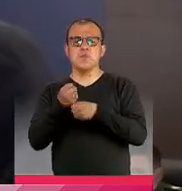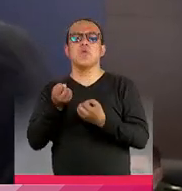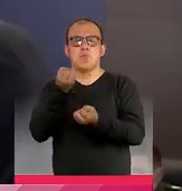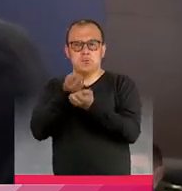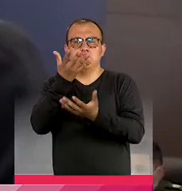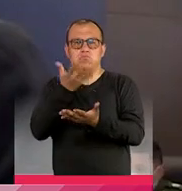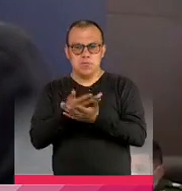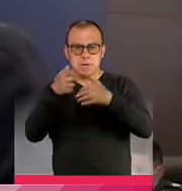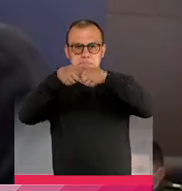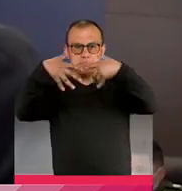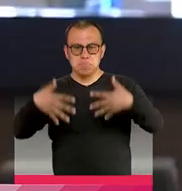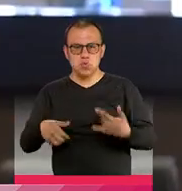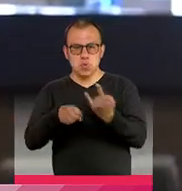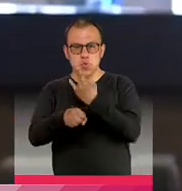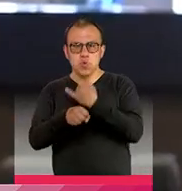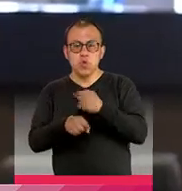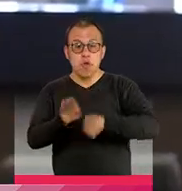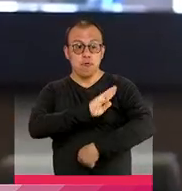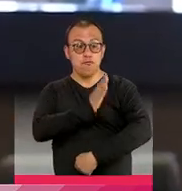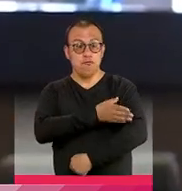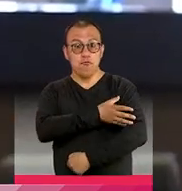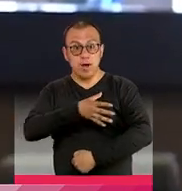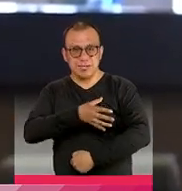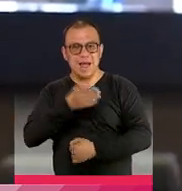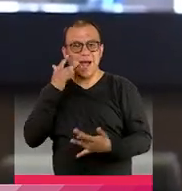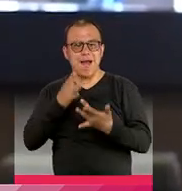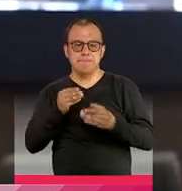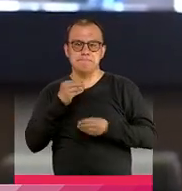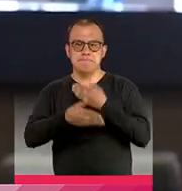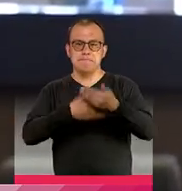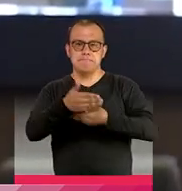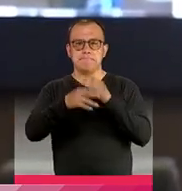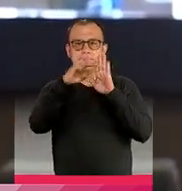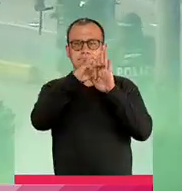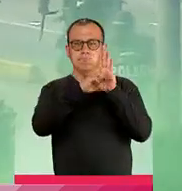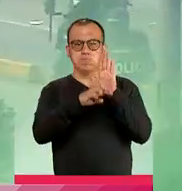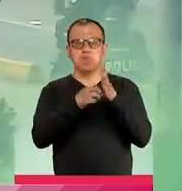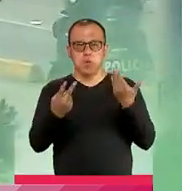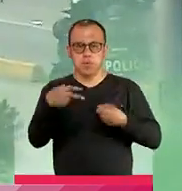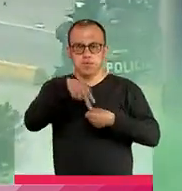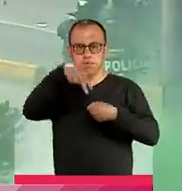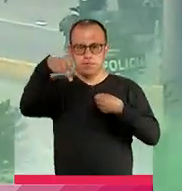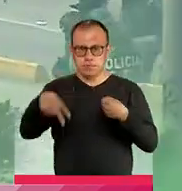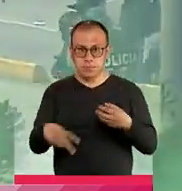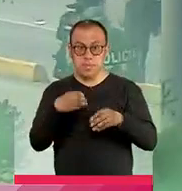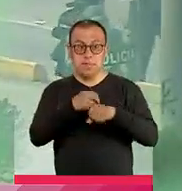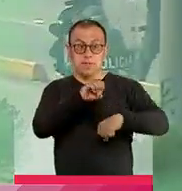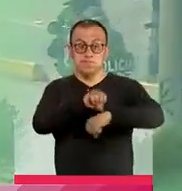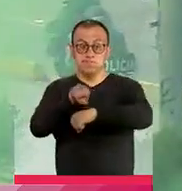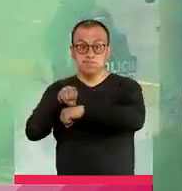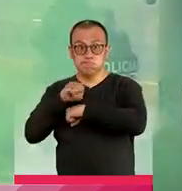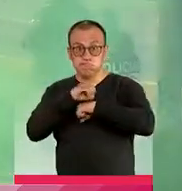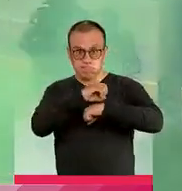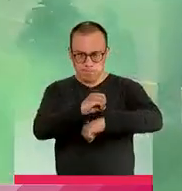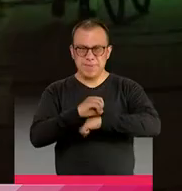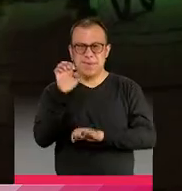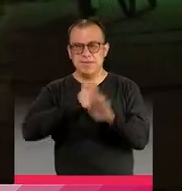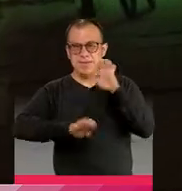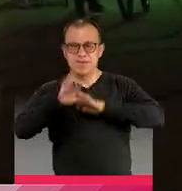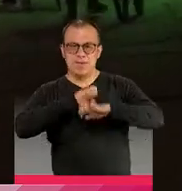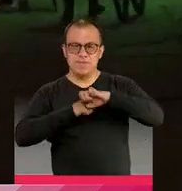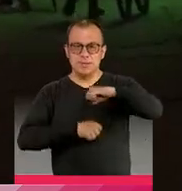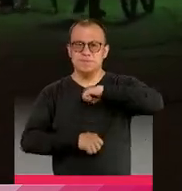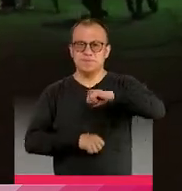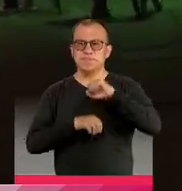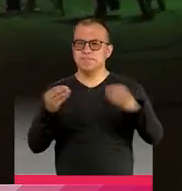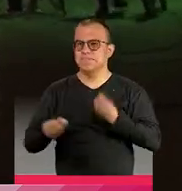las directrices del uso de la fuerza y ordena expedir un protocolo que permita a la ciudadanía y a las organizaciones de defensa de derechos